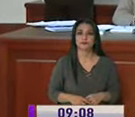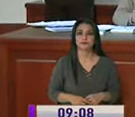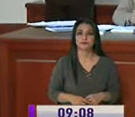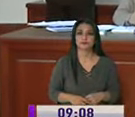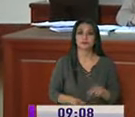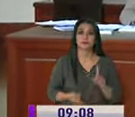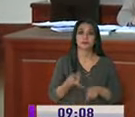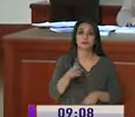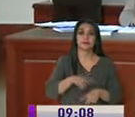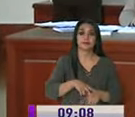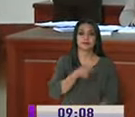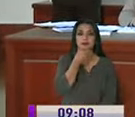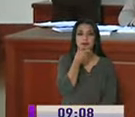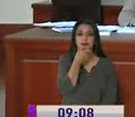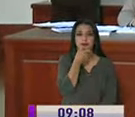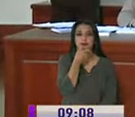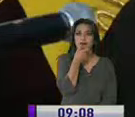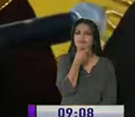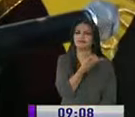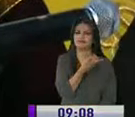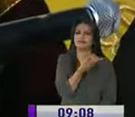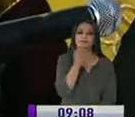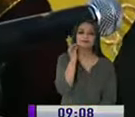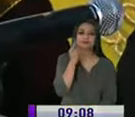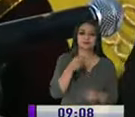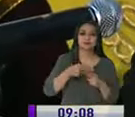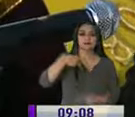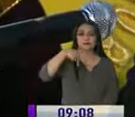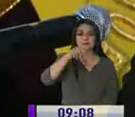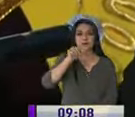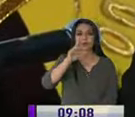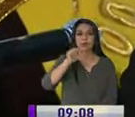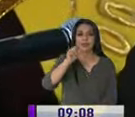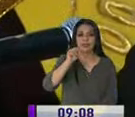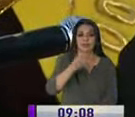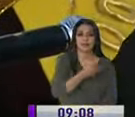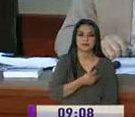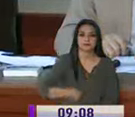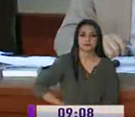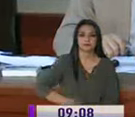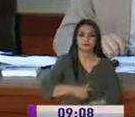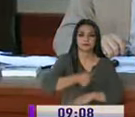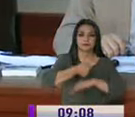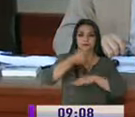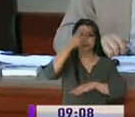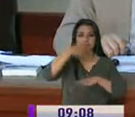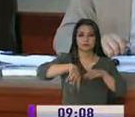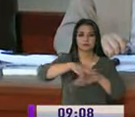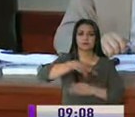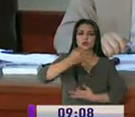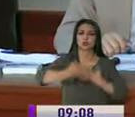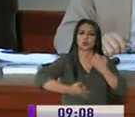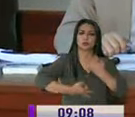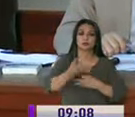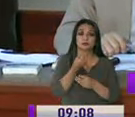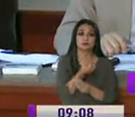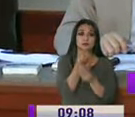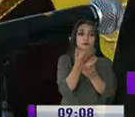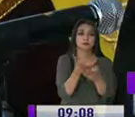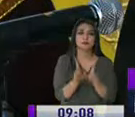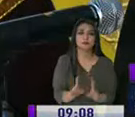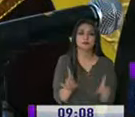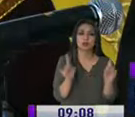primera comparecencia ante los medios de comunicación de Paulina Aguirre, presidenta de la Corte Nacional de Justicia. Lo hizo para dar a conocer datos